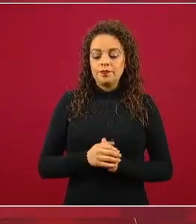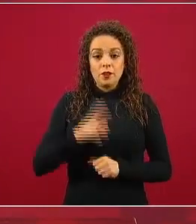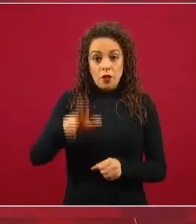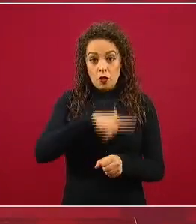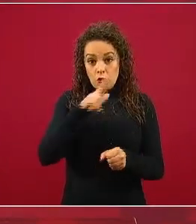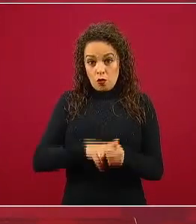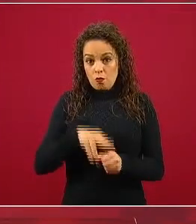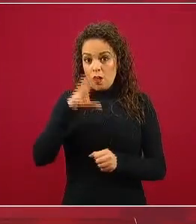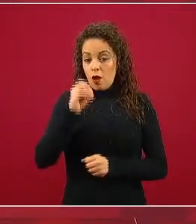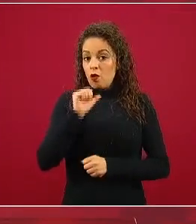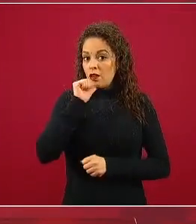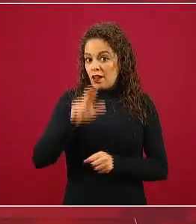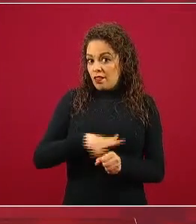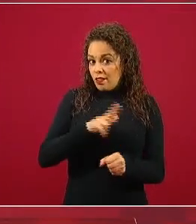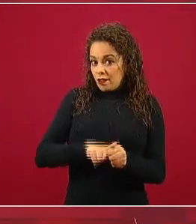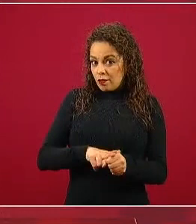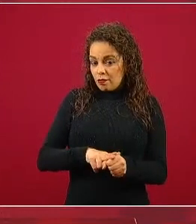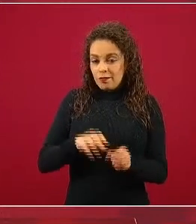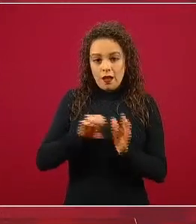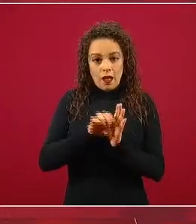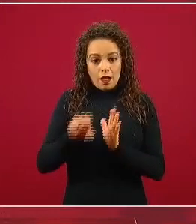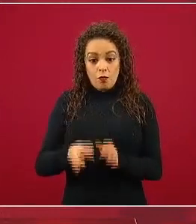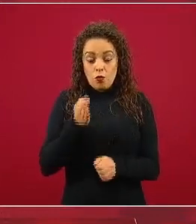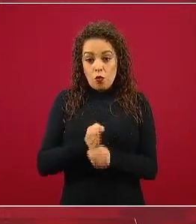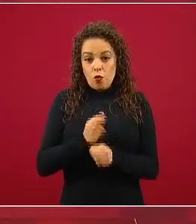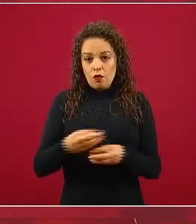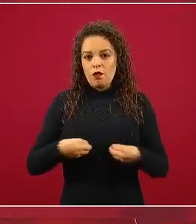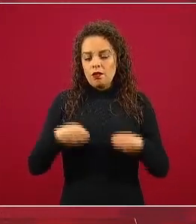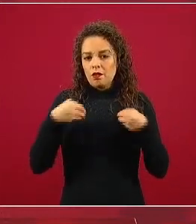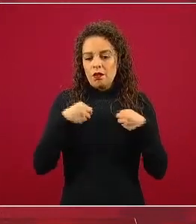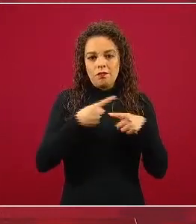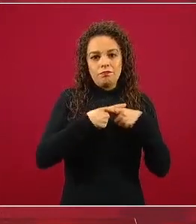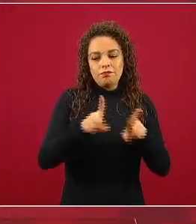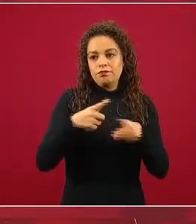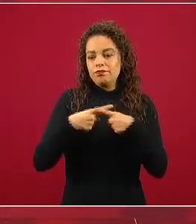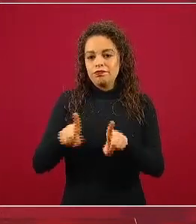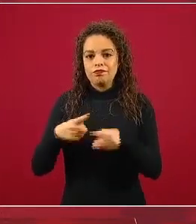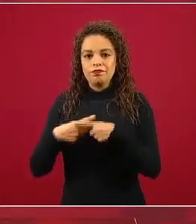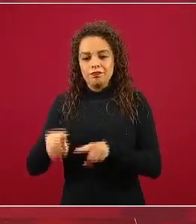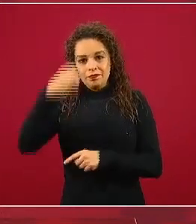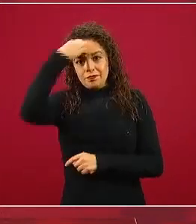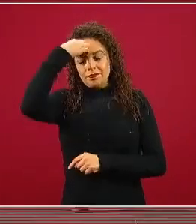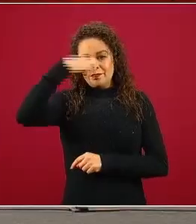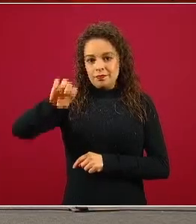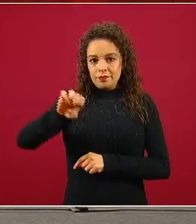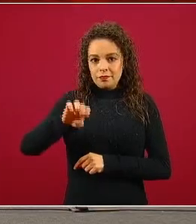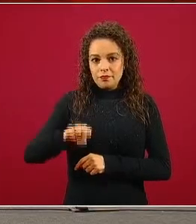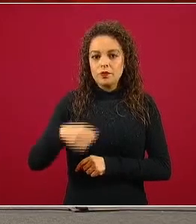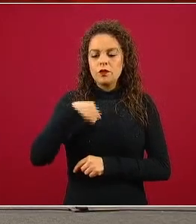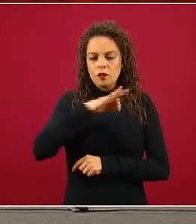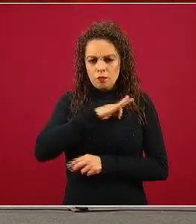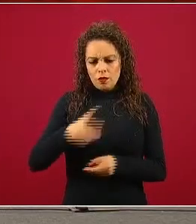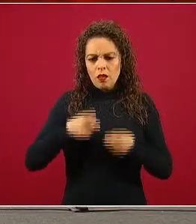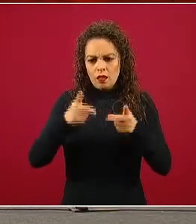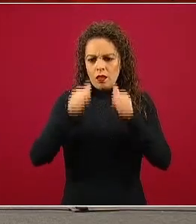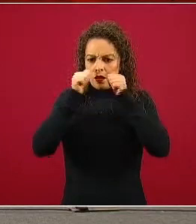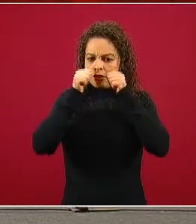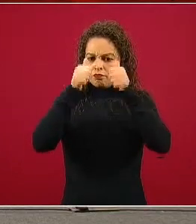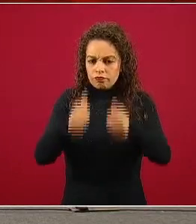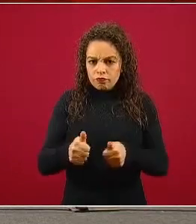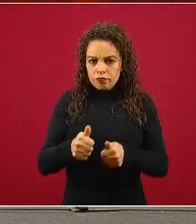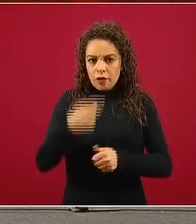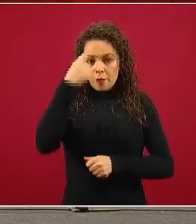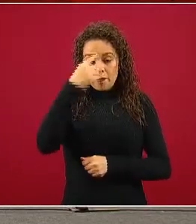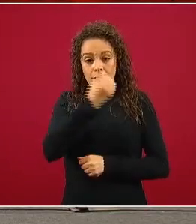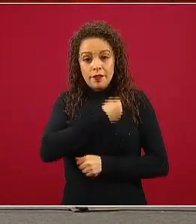en situaciones como las que vivimos ahora, tenemos opciones para ti, de orientación y de atención a la salud mental para